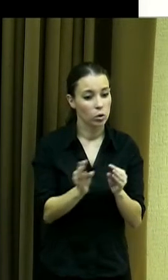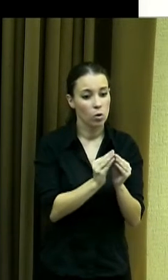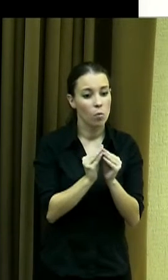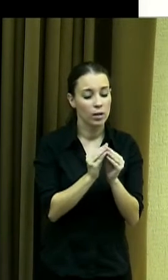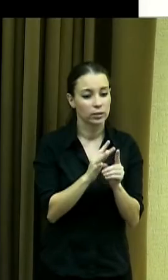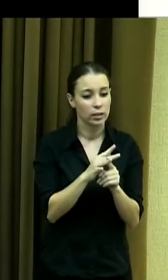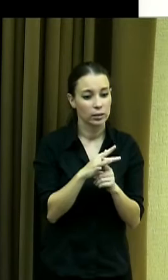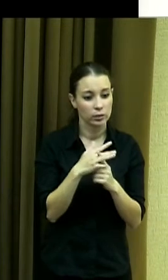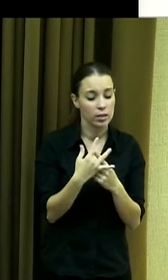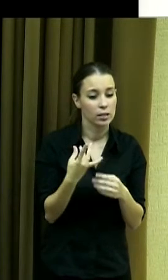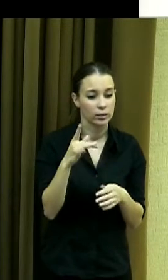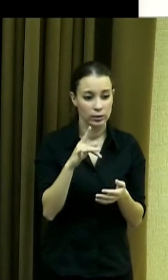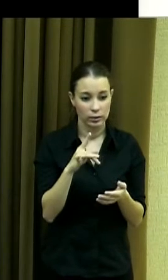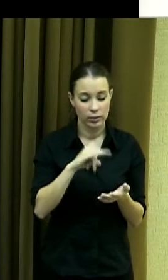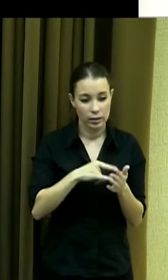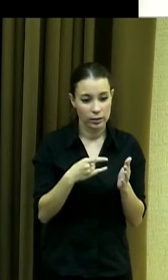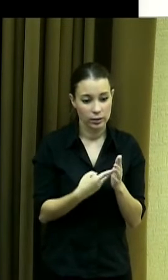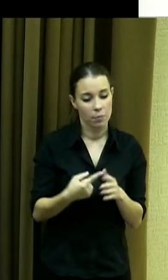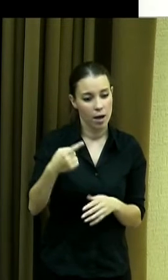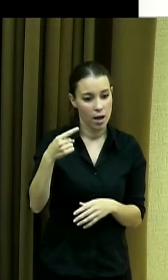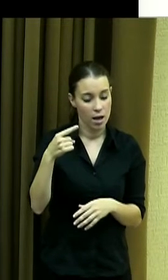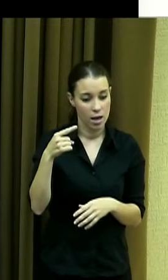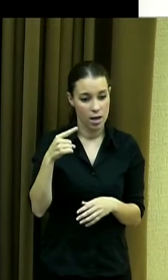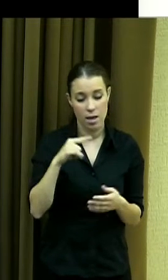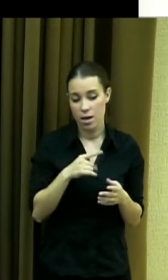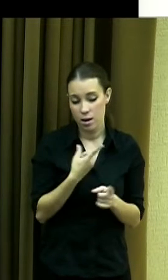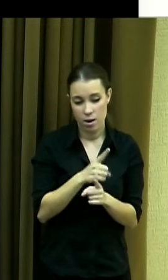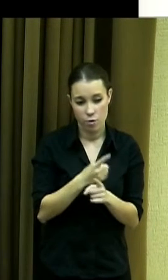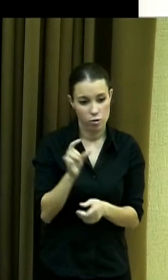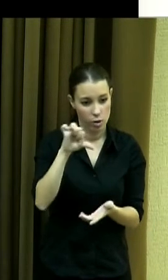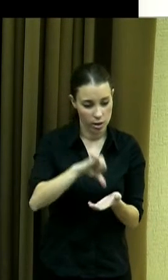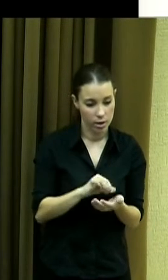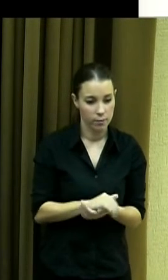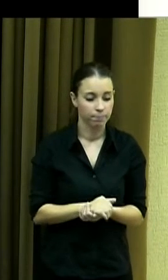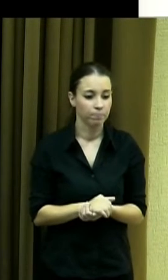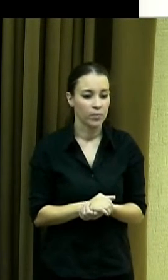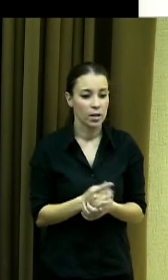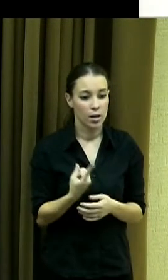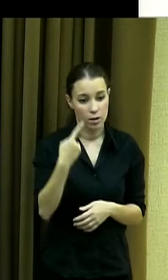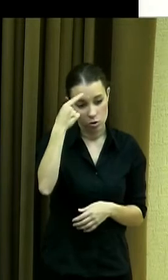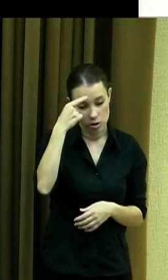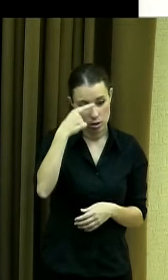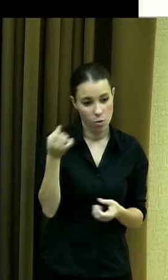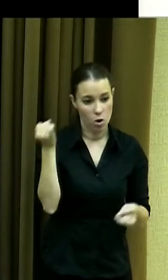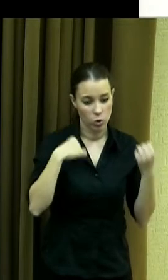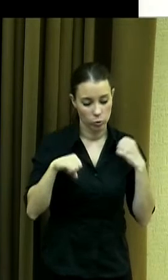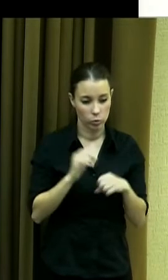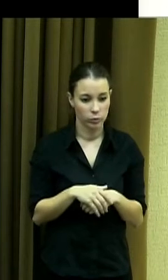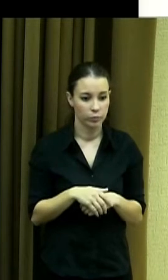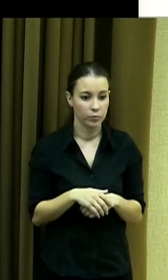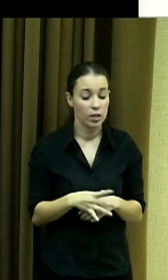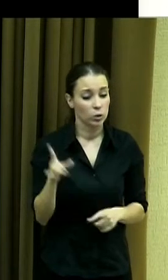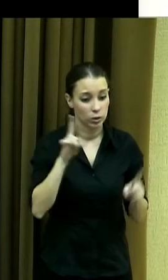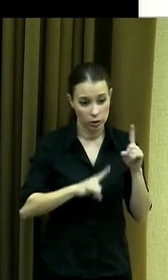el sistema nervioso central a nivel cognitivo y conductual. Son los trastornos que nos ha hablado ahora mismo la